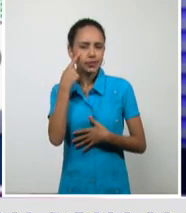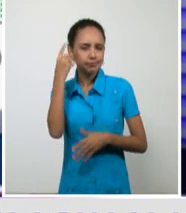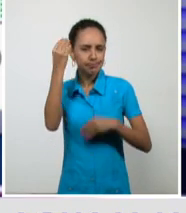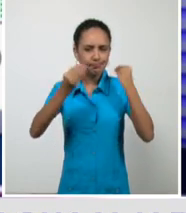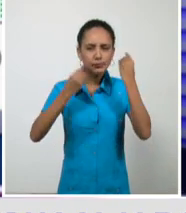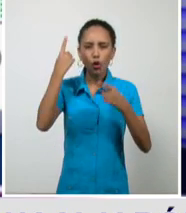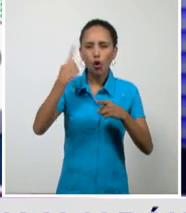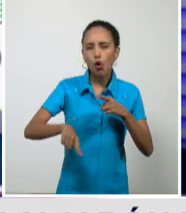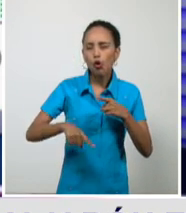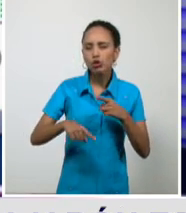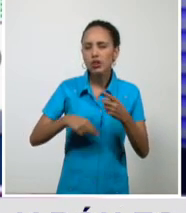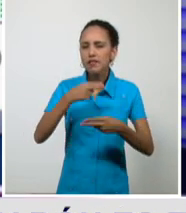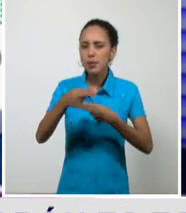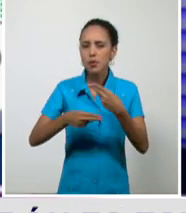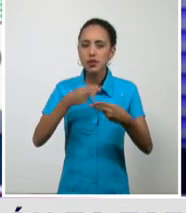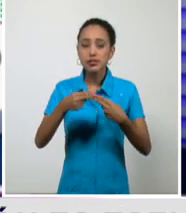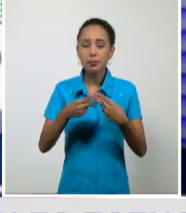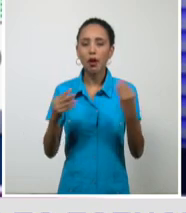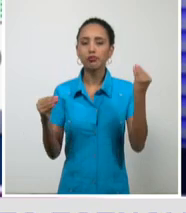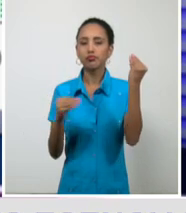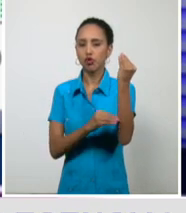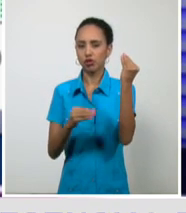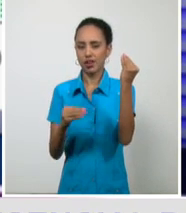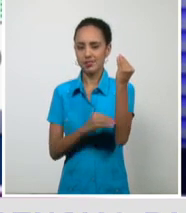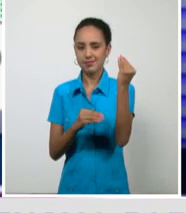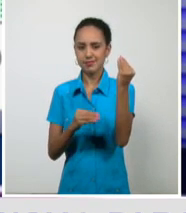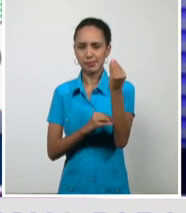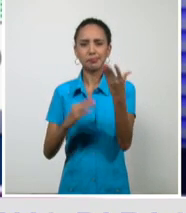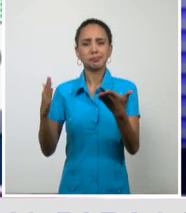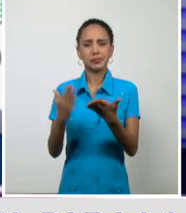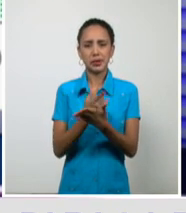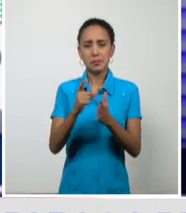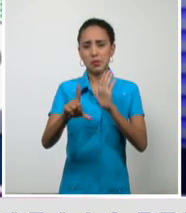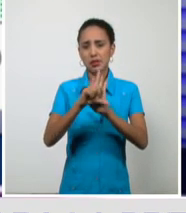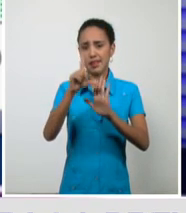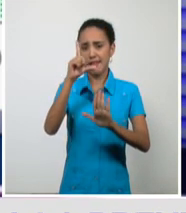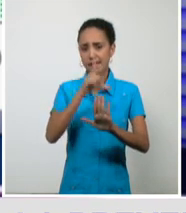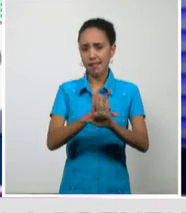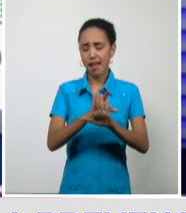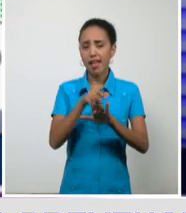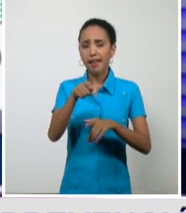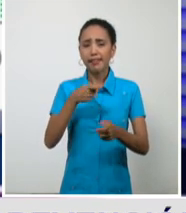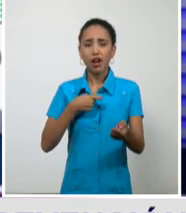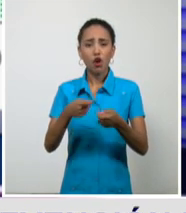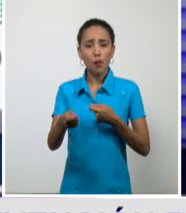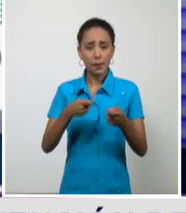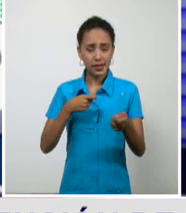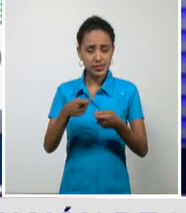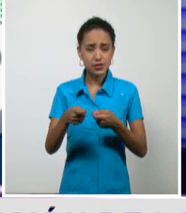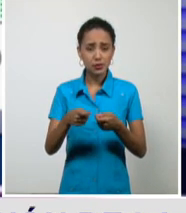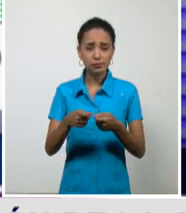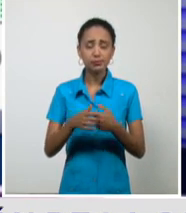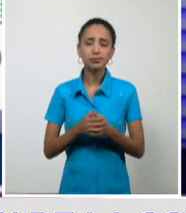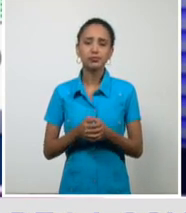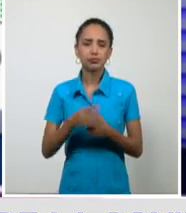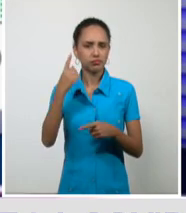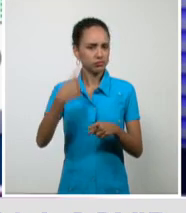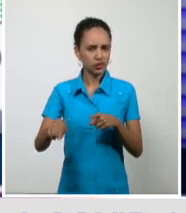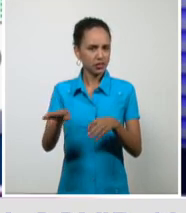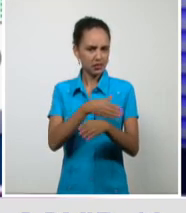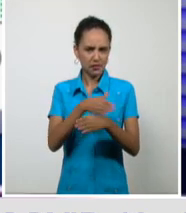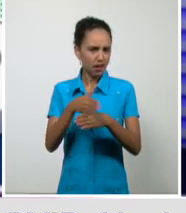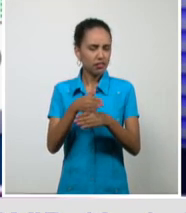a hacer para fortalecer el enfrentamiento también a este comercio de determinadas especies.